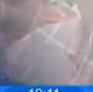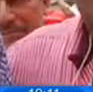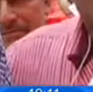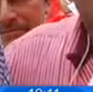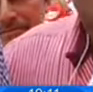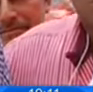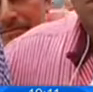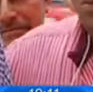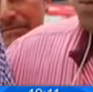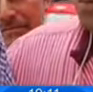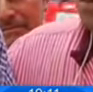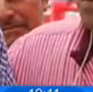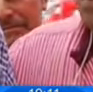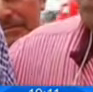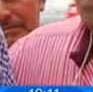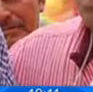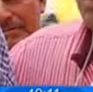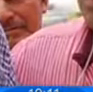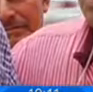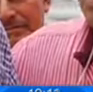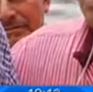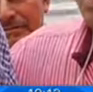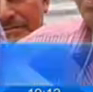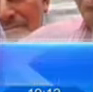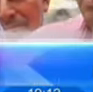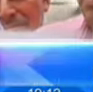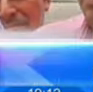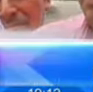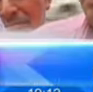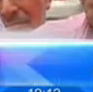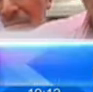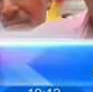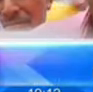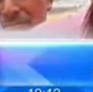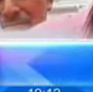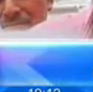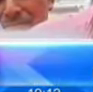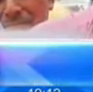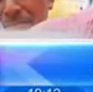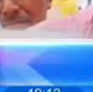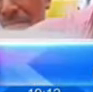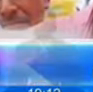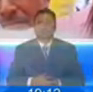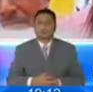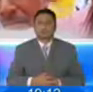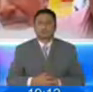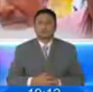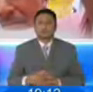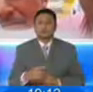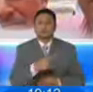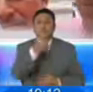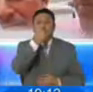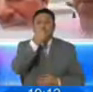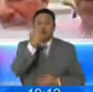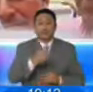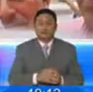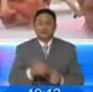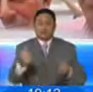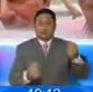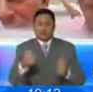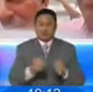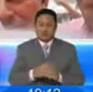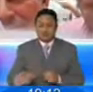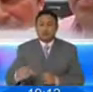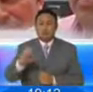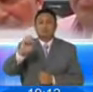Segura. Abdalá sale en un carro móvil que lo ha arreglado el compañero